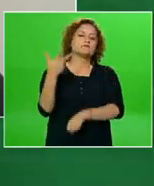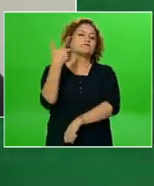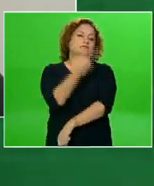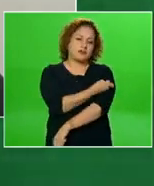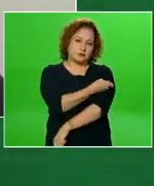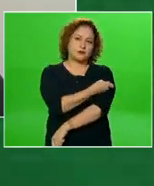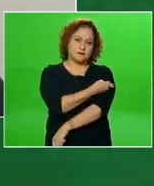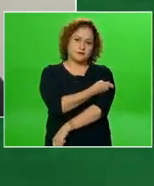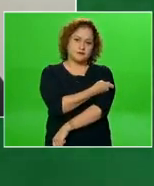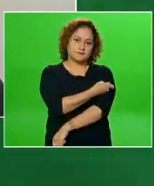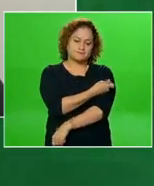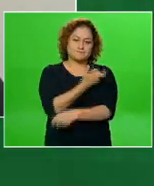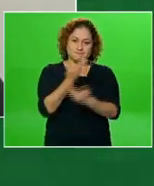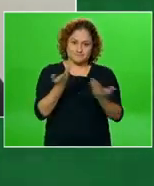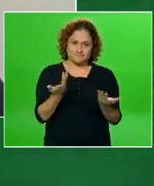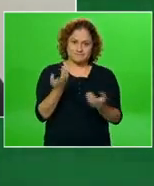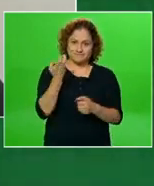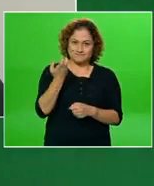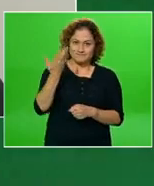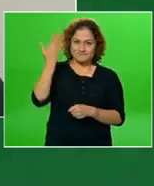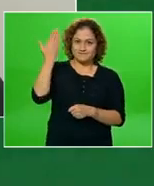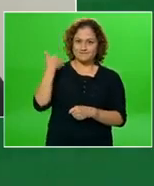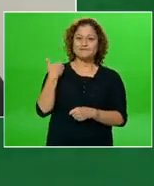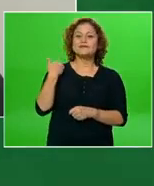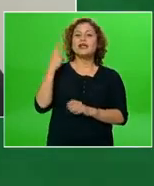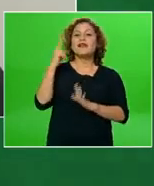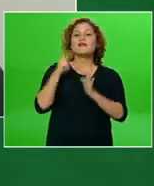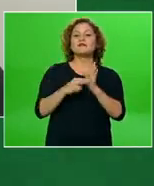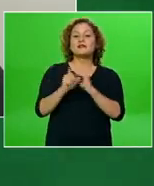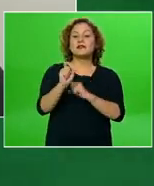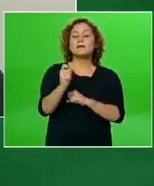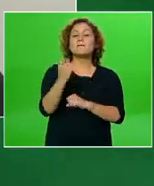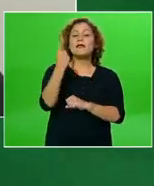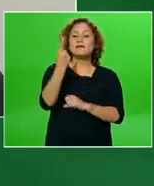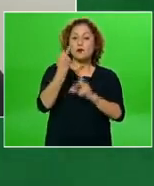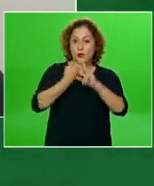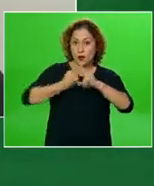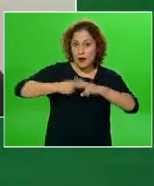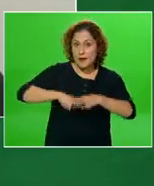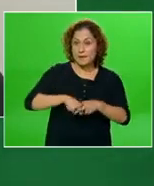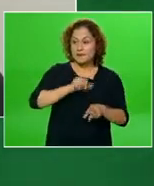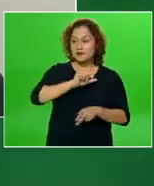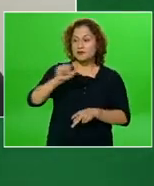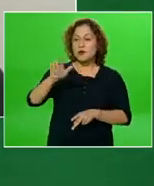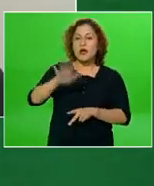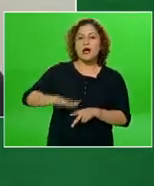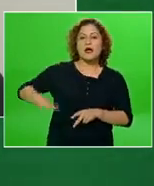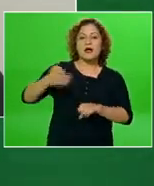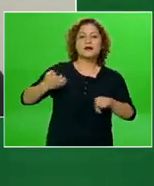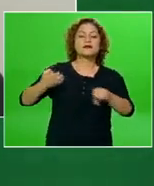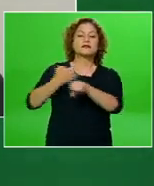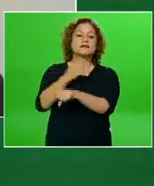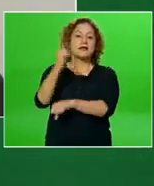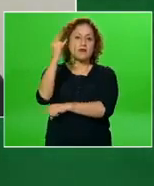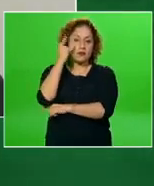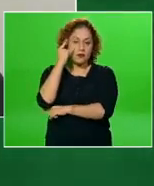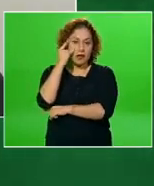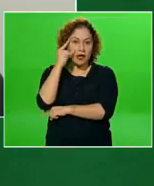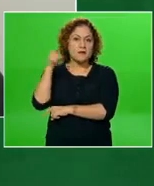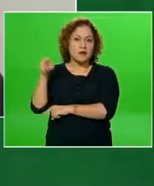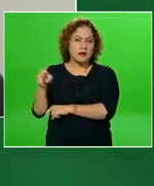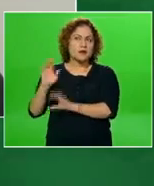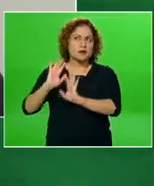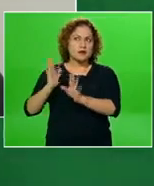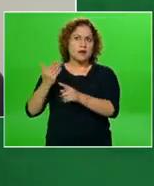desde principios de año se inició con el estado de campeche y en las últimas semanas vamos ya prácticamente a cumplir el mes